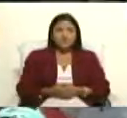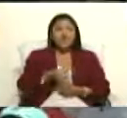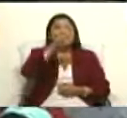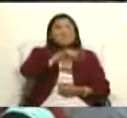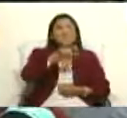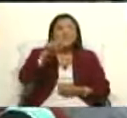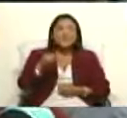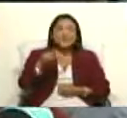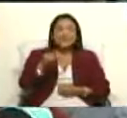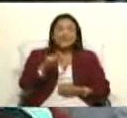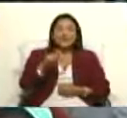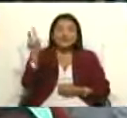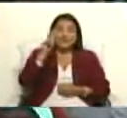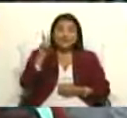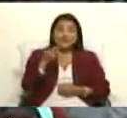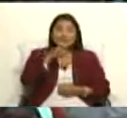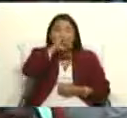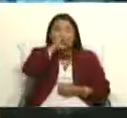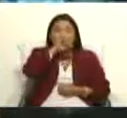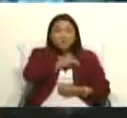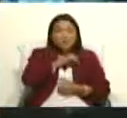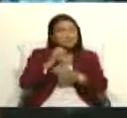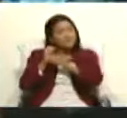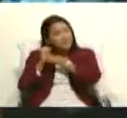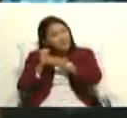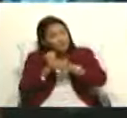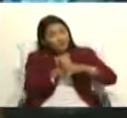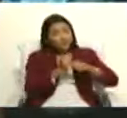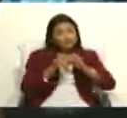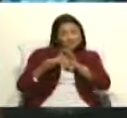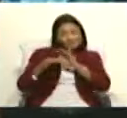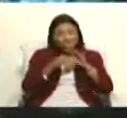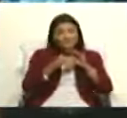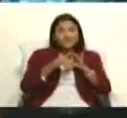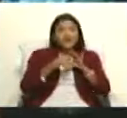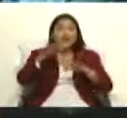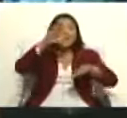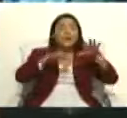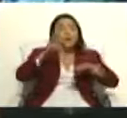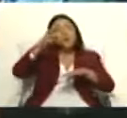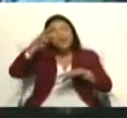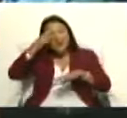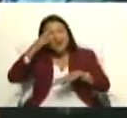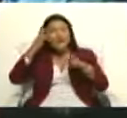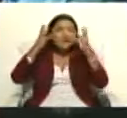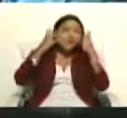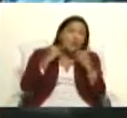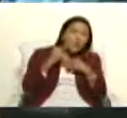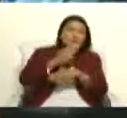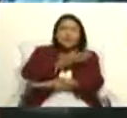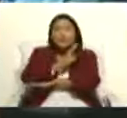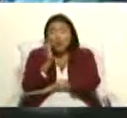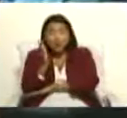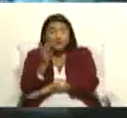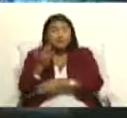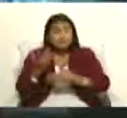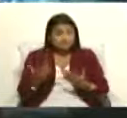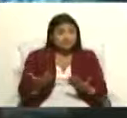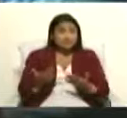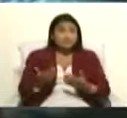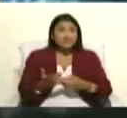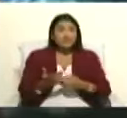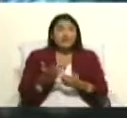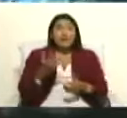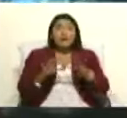los venezolanos creo que los une aquí hay gente de de distintos equipos qué sé yo difícilmente haya un